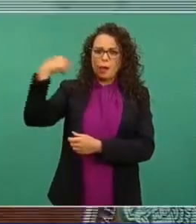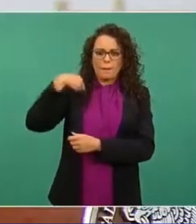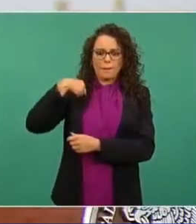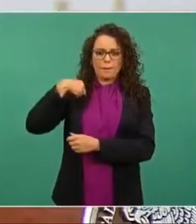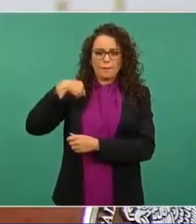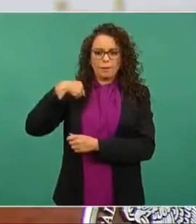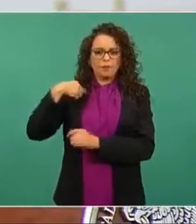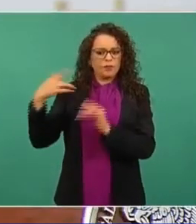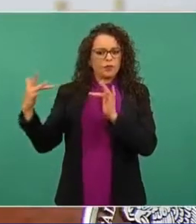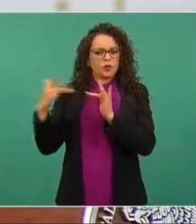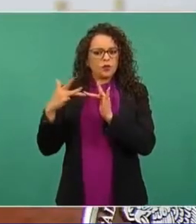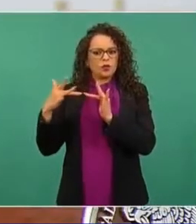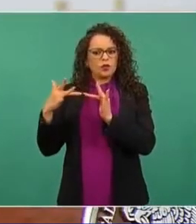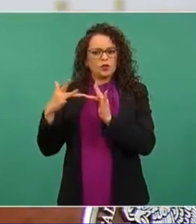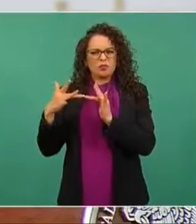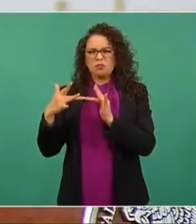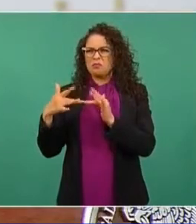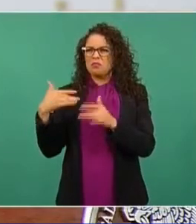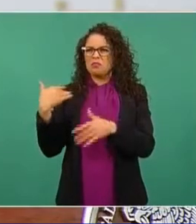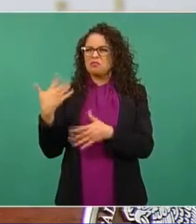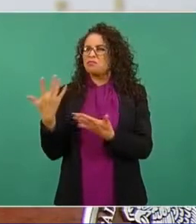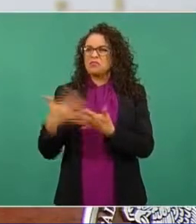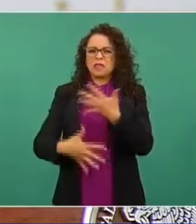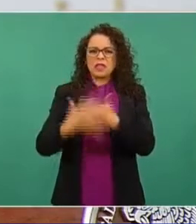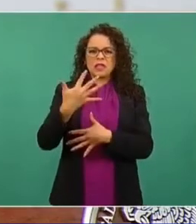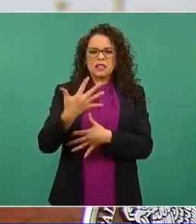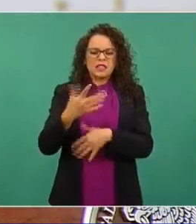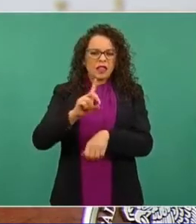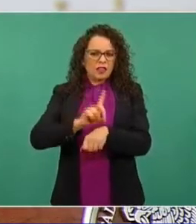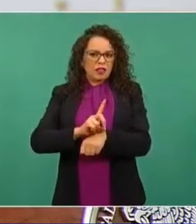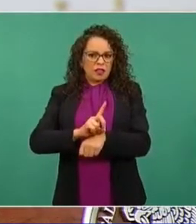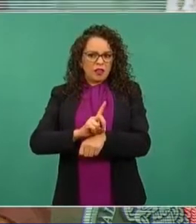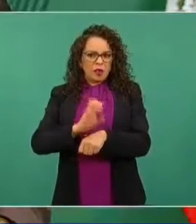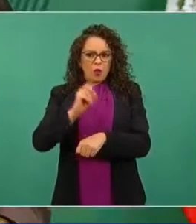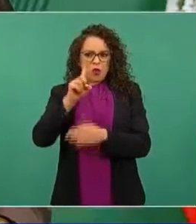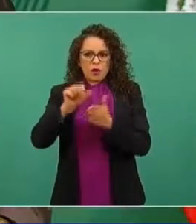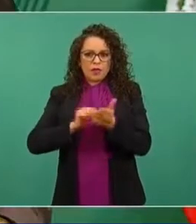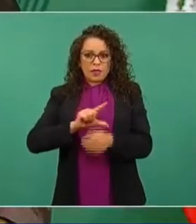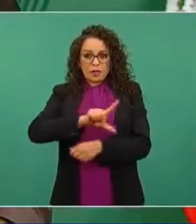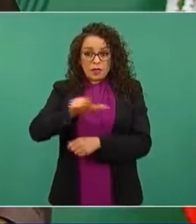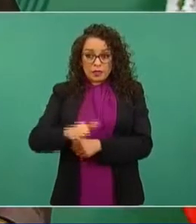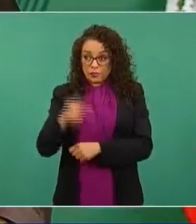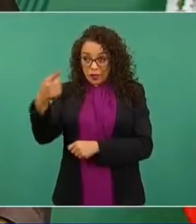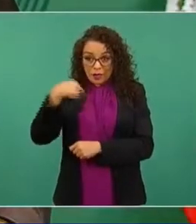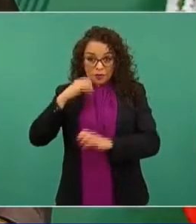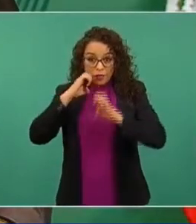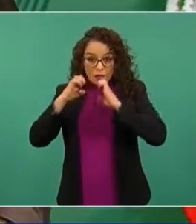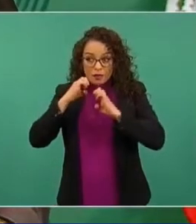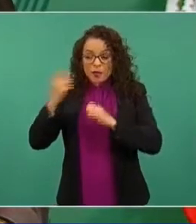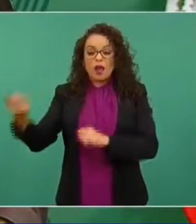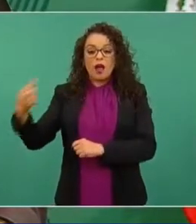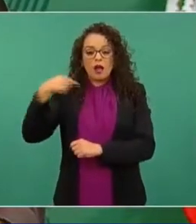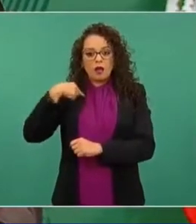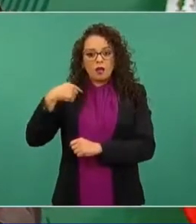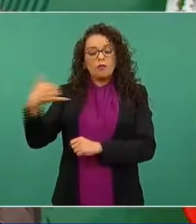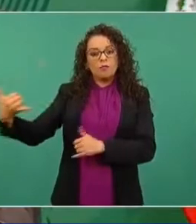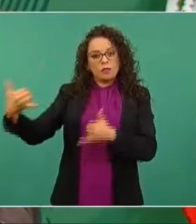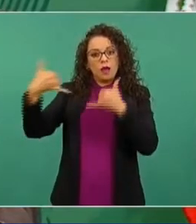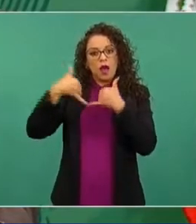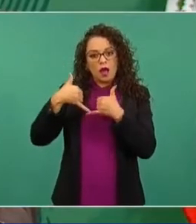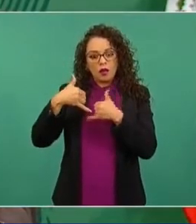como a los 15 días, como al mes, para decirme que cuánta razón